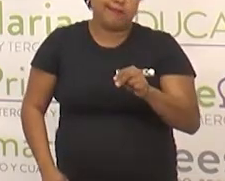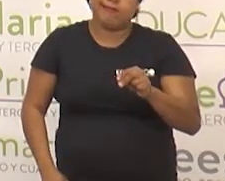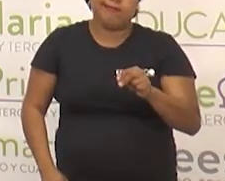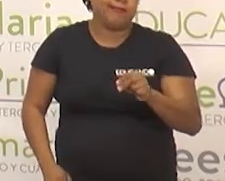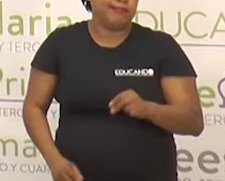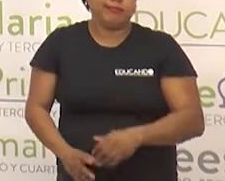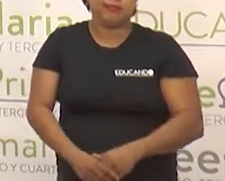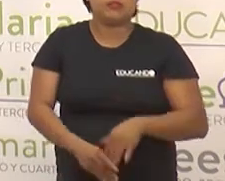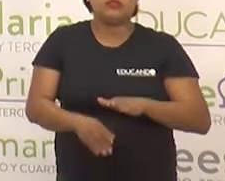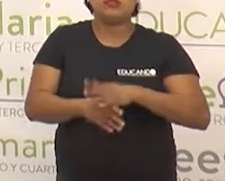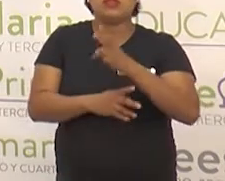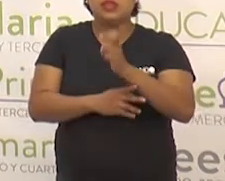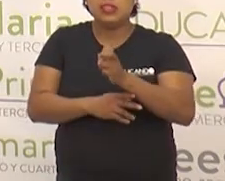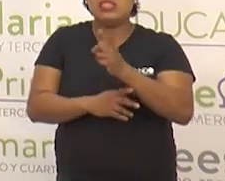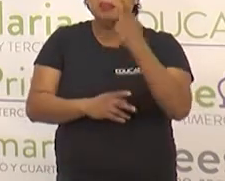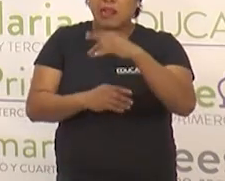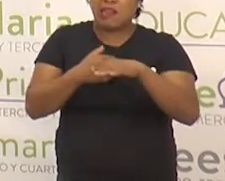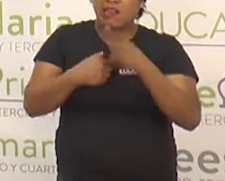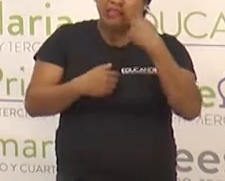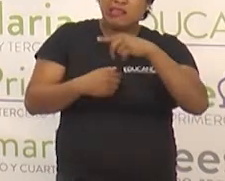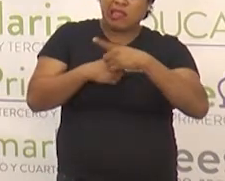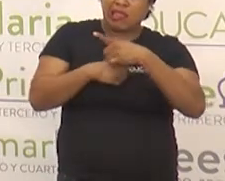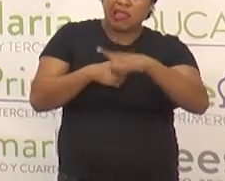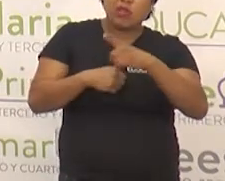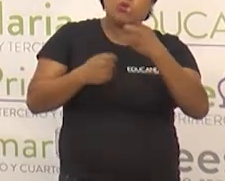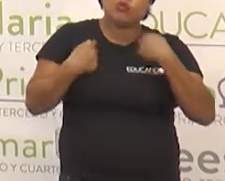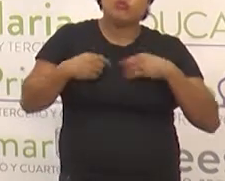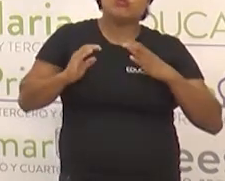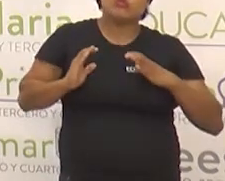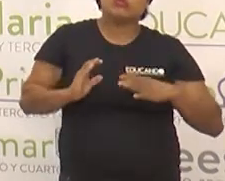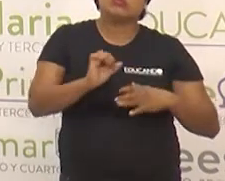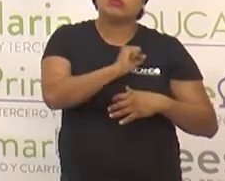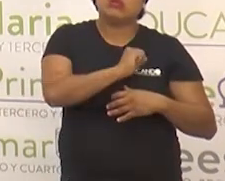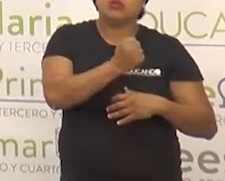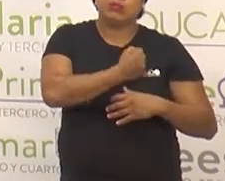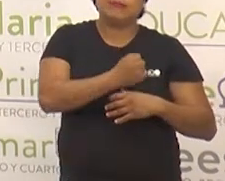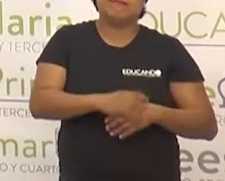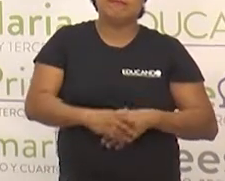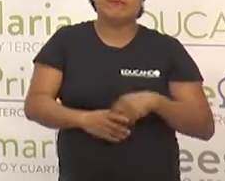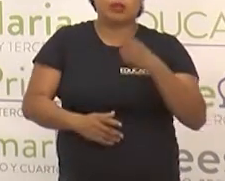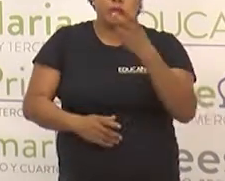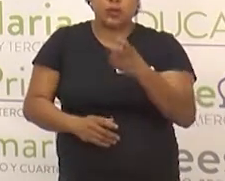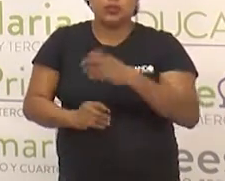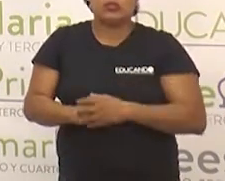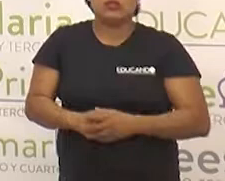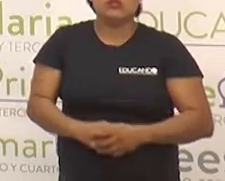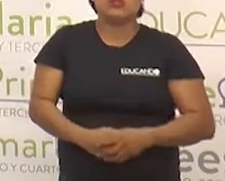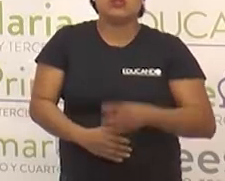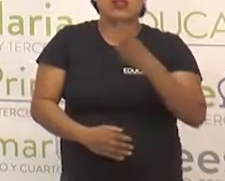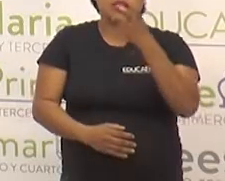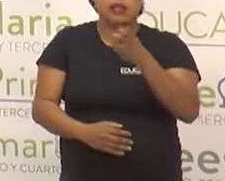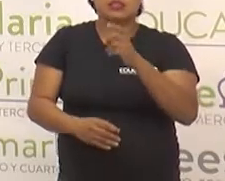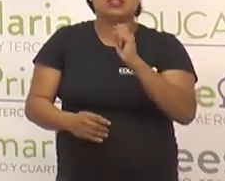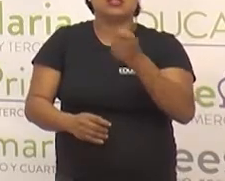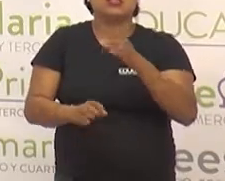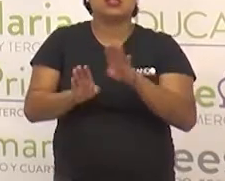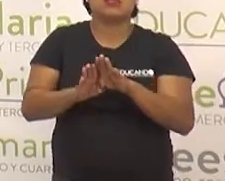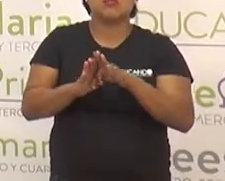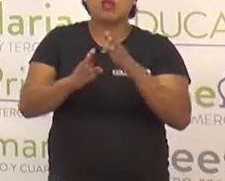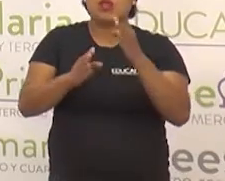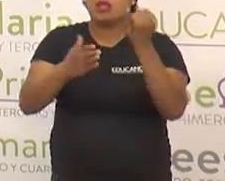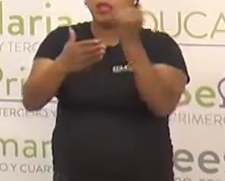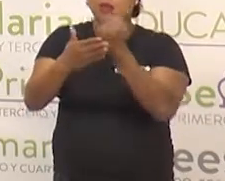de ellos, porque son nocivos para nuestra salud. Por lo cual, estas son